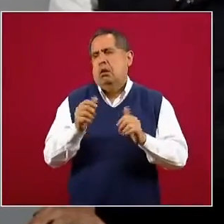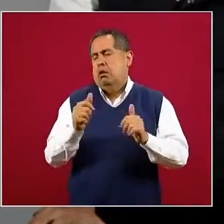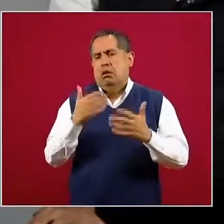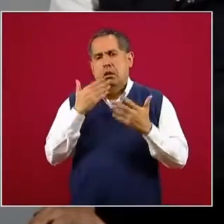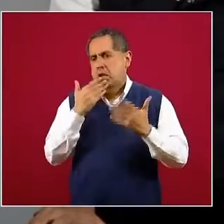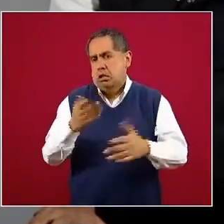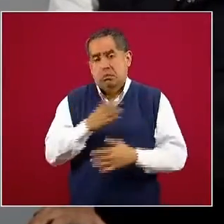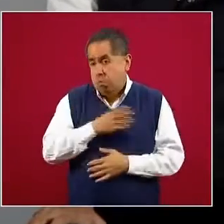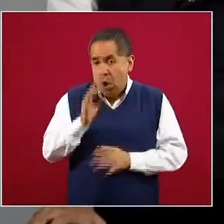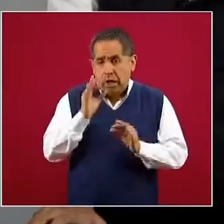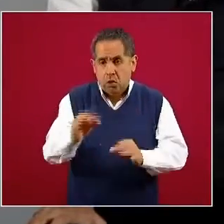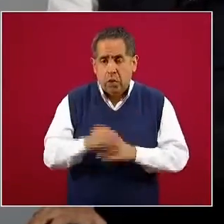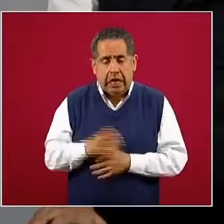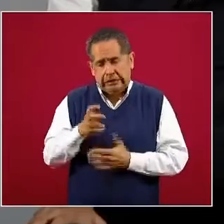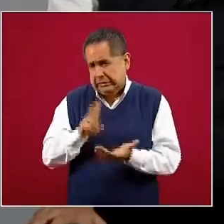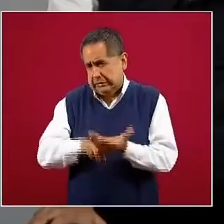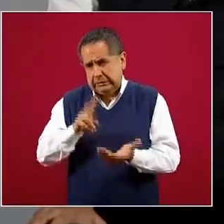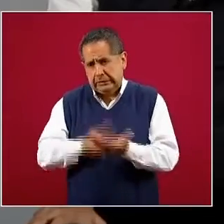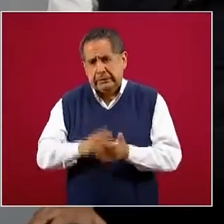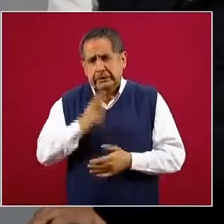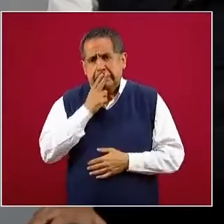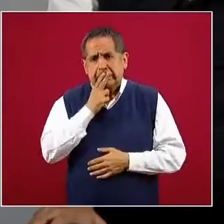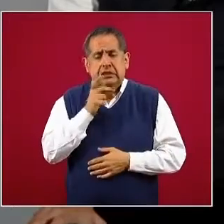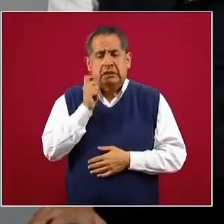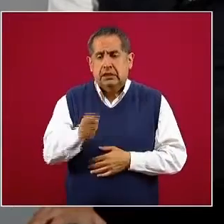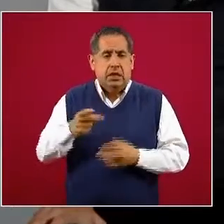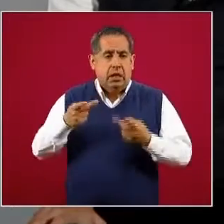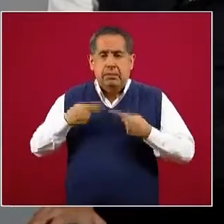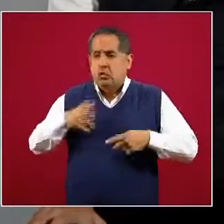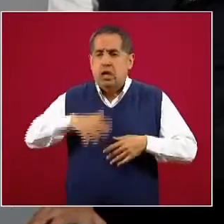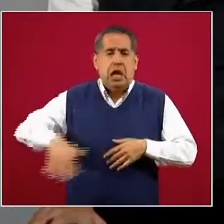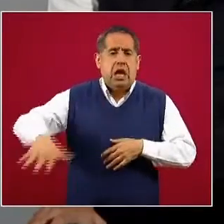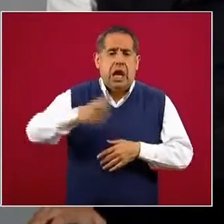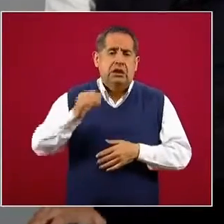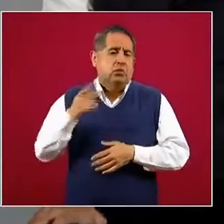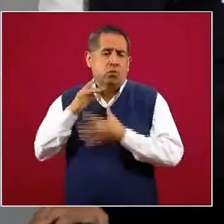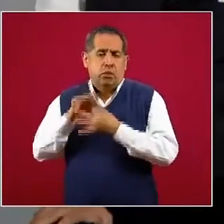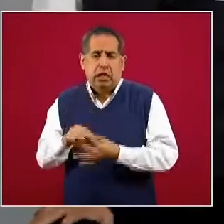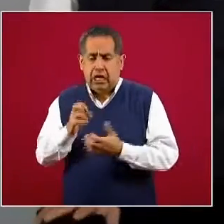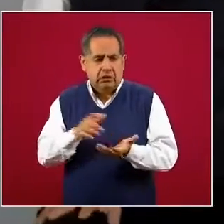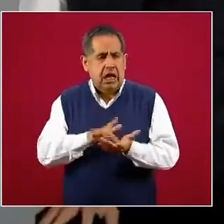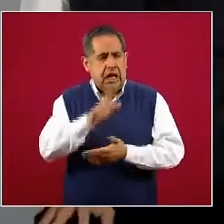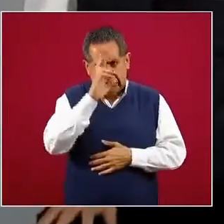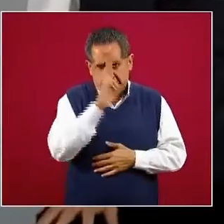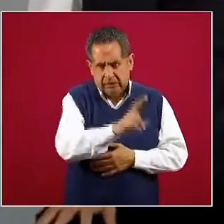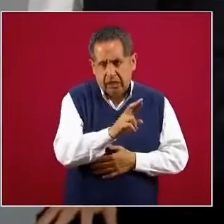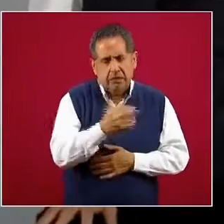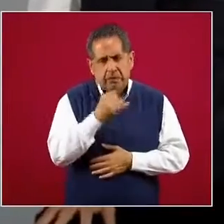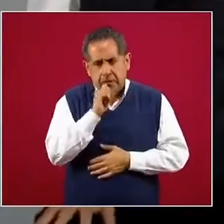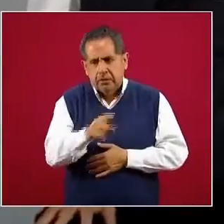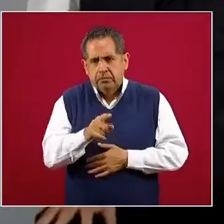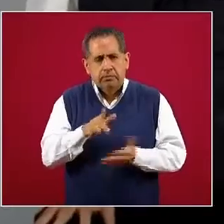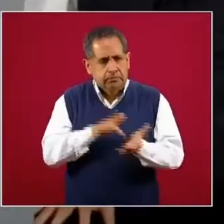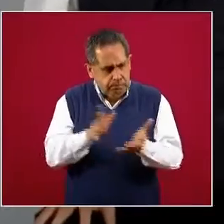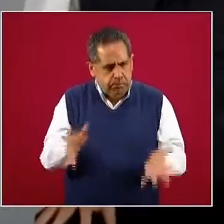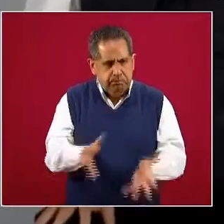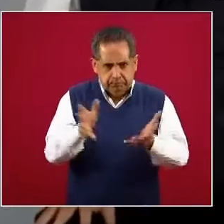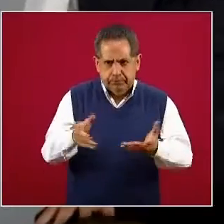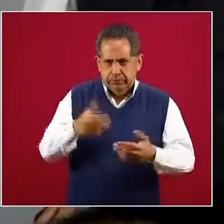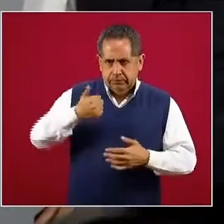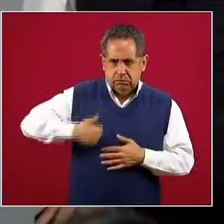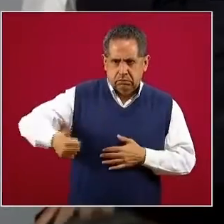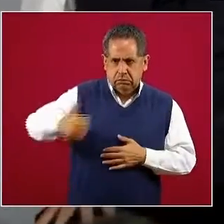acaban de ayudar también en Zaragoza. ¿En dónde estamos ahorita? En la demolición, sí, como muchas